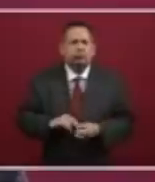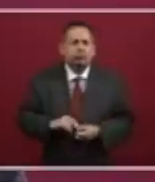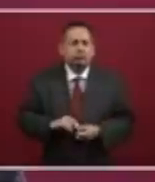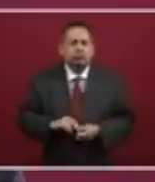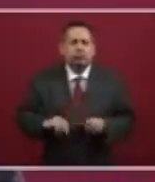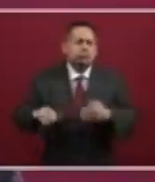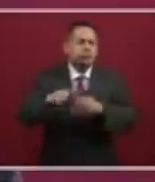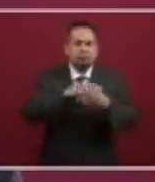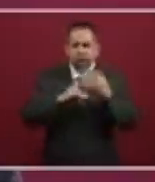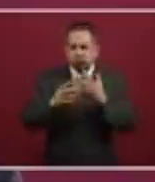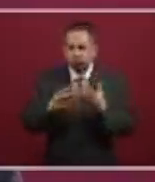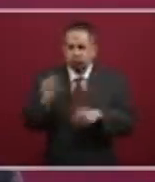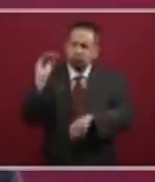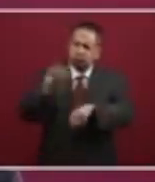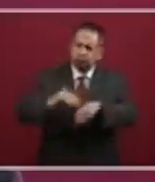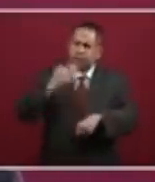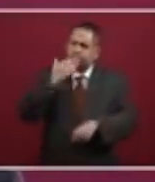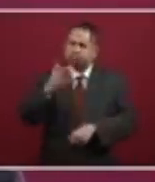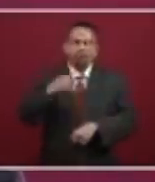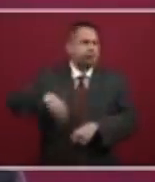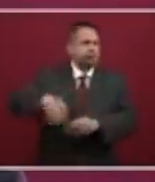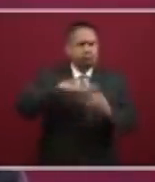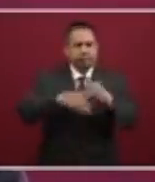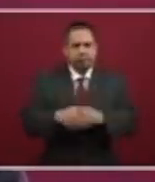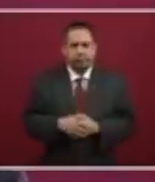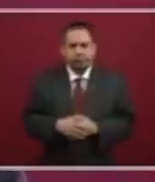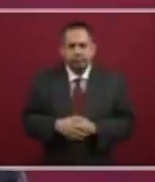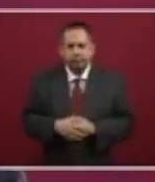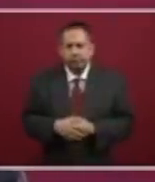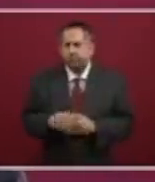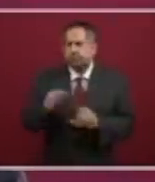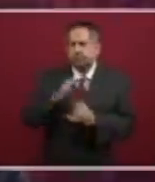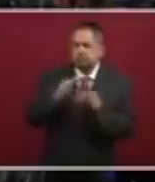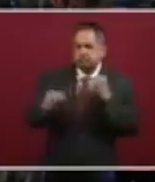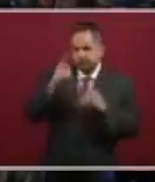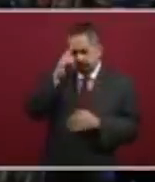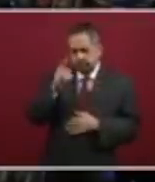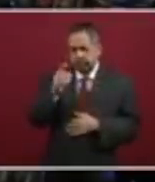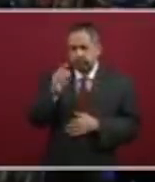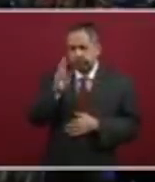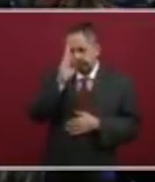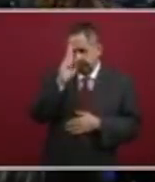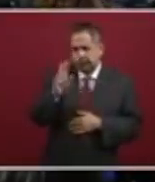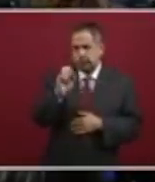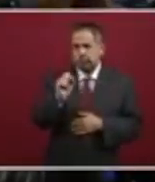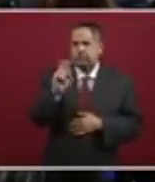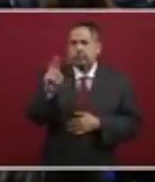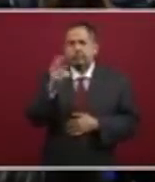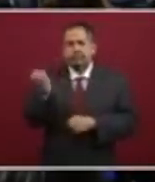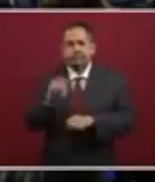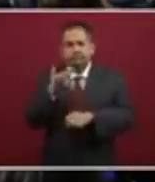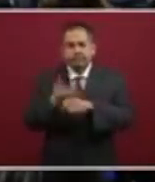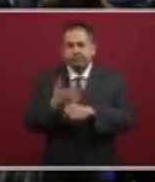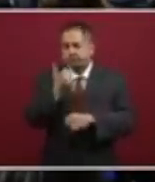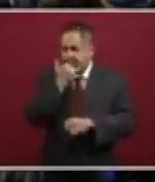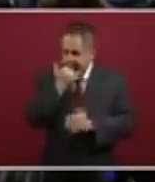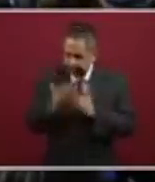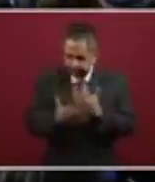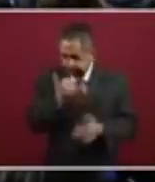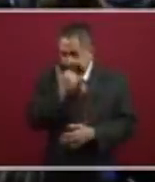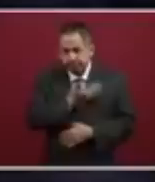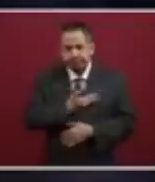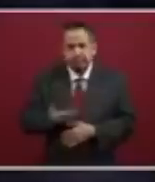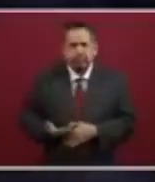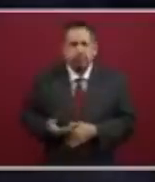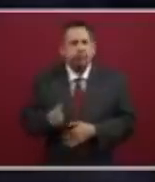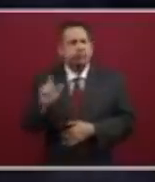todos aportarnos bien. Nada más finalmente para el subsecretario y aprovechar, perdón, presidente,